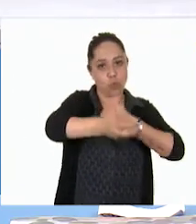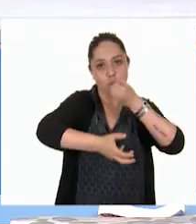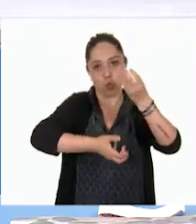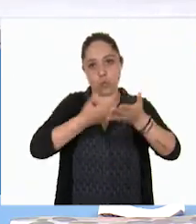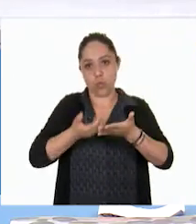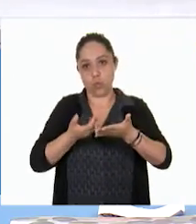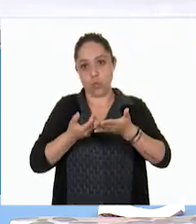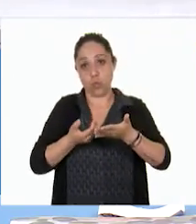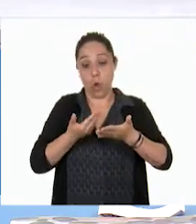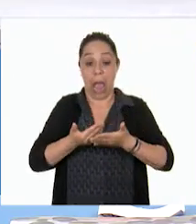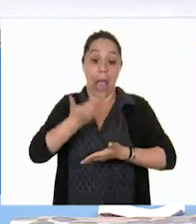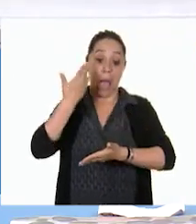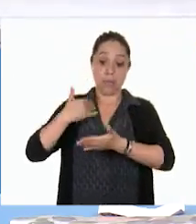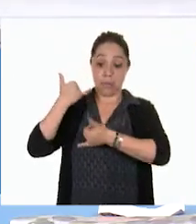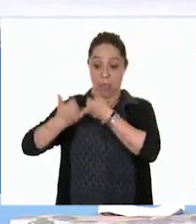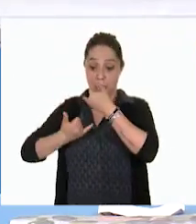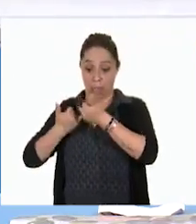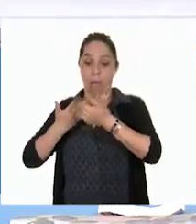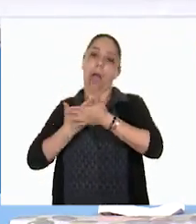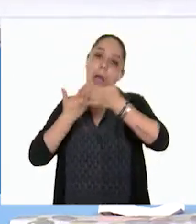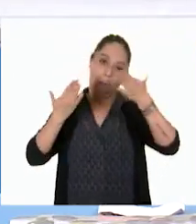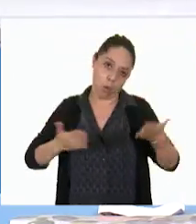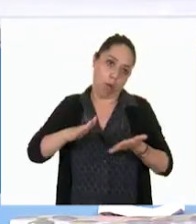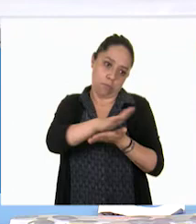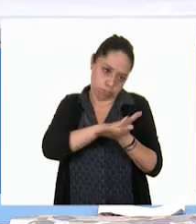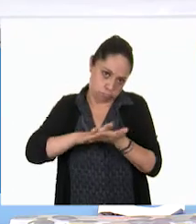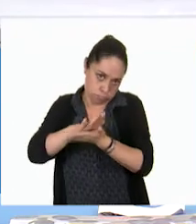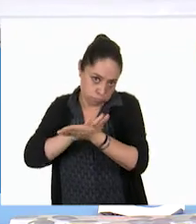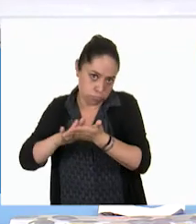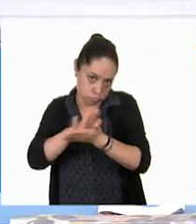turno de lavar los trastes, ¿no?